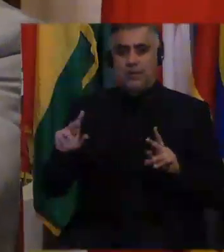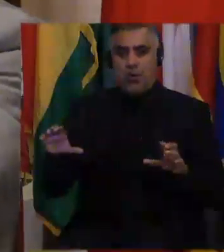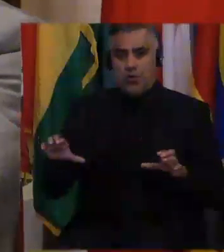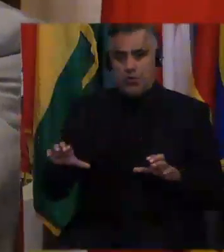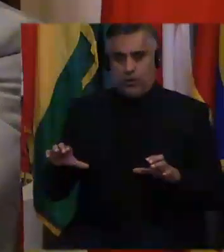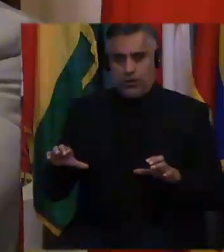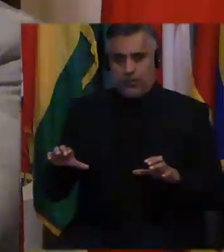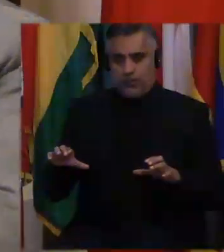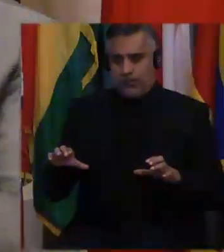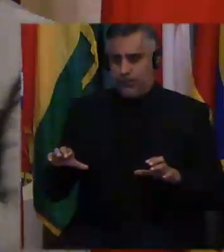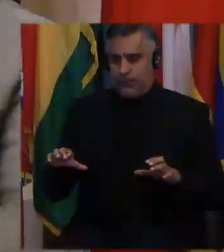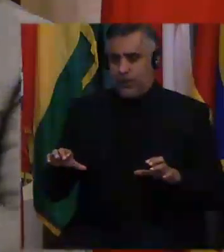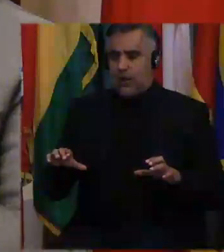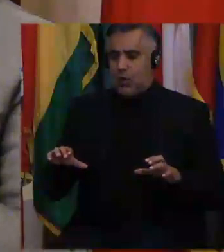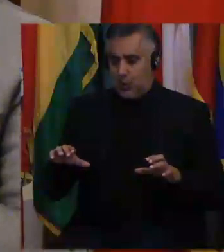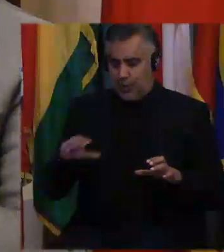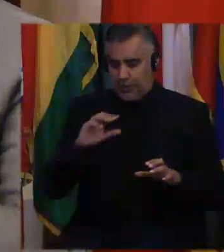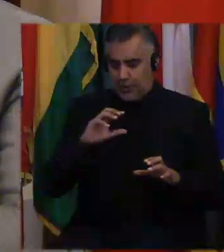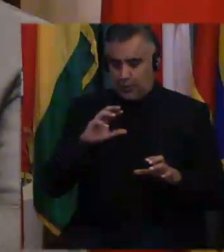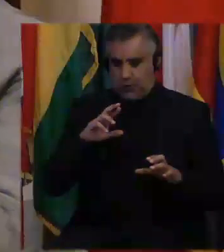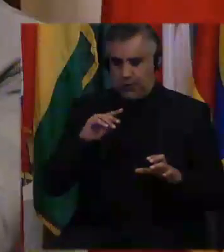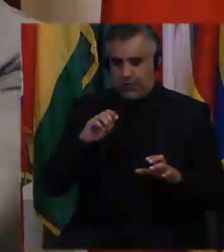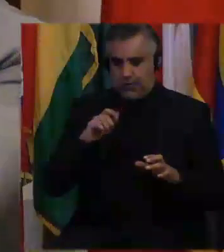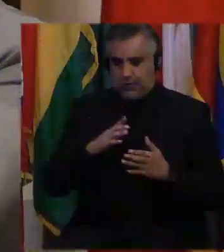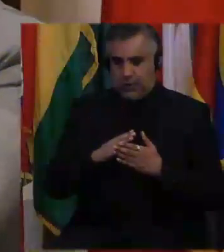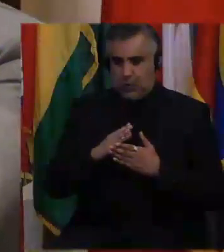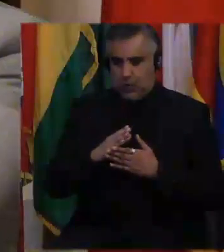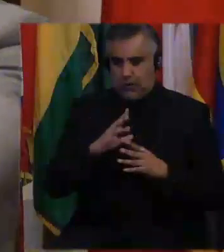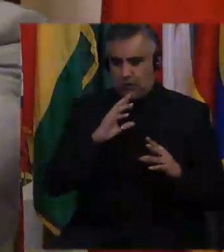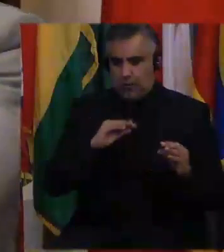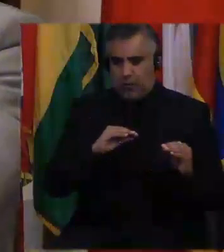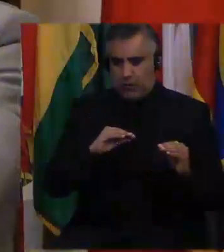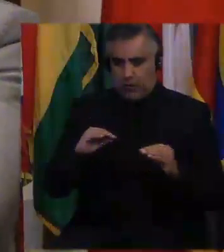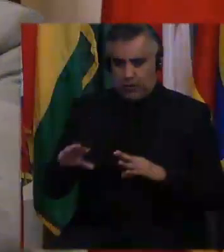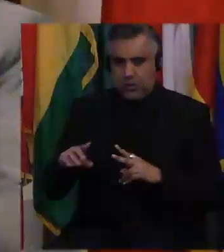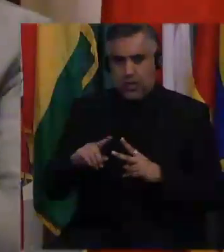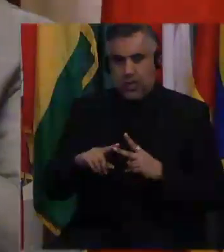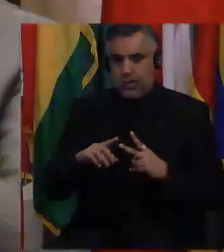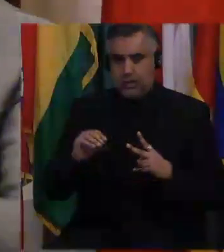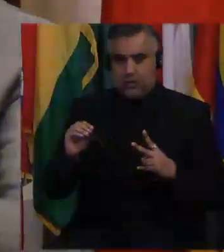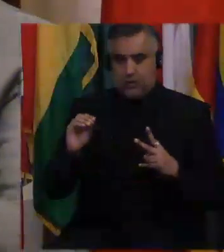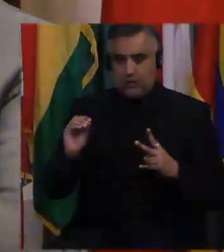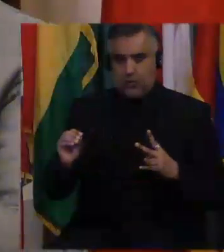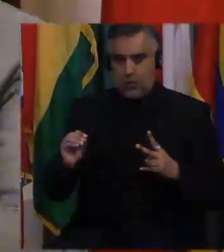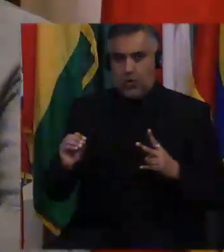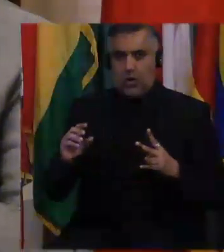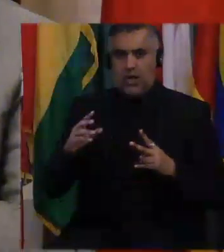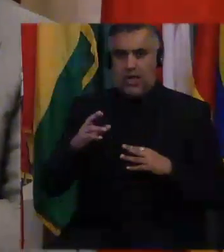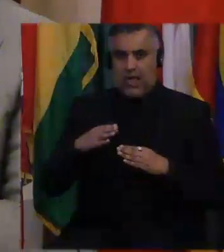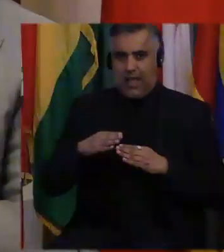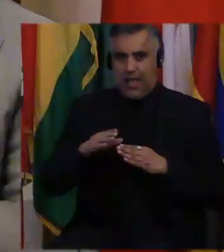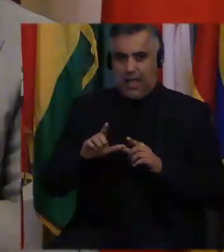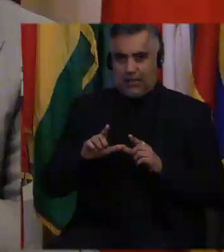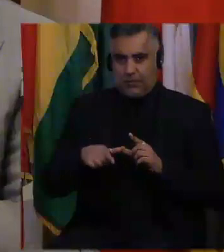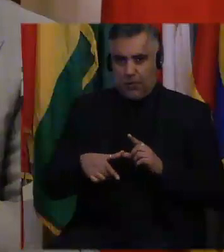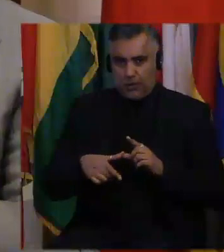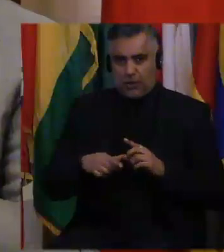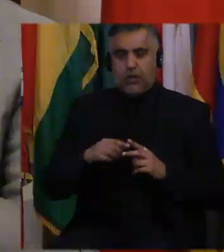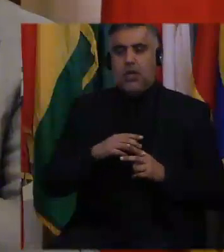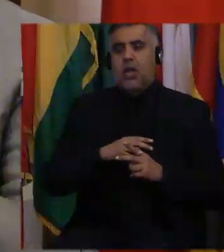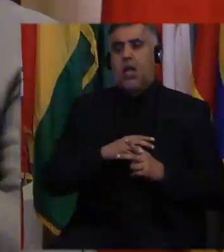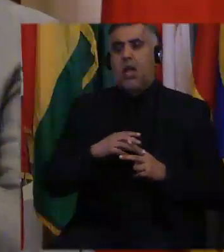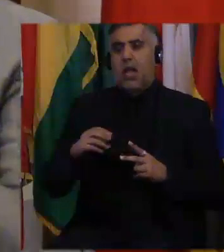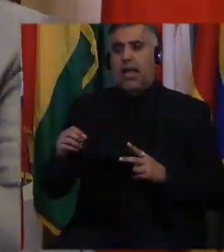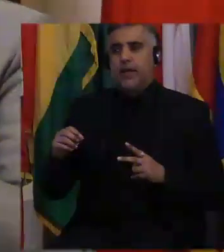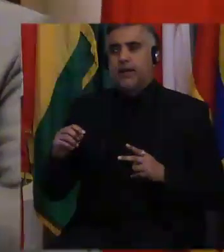del derecho a la migración, que si no hay un fin de exploración específica, no se configuran la trata